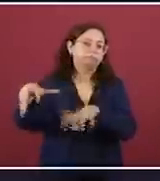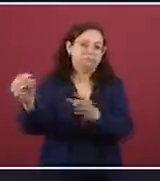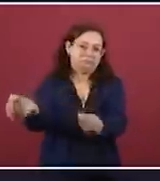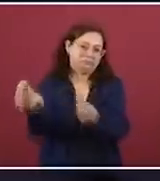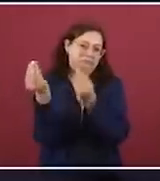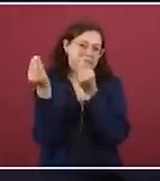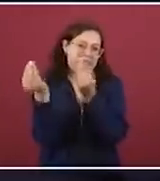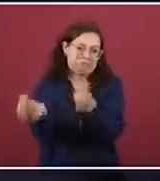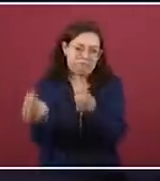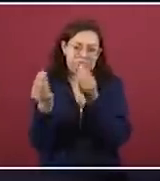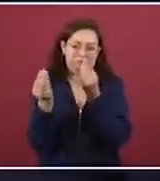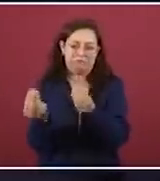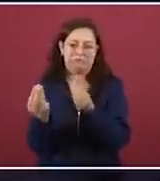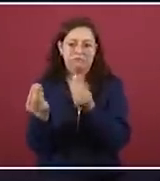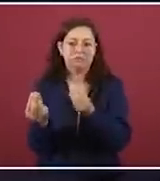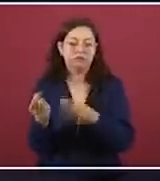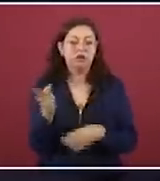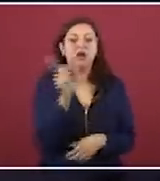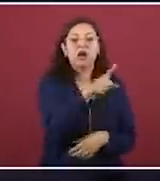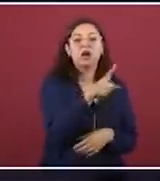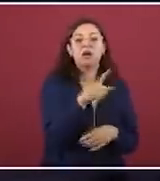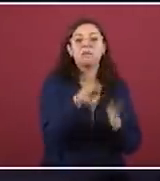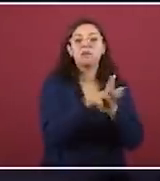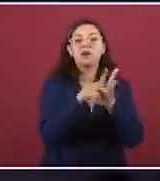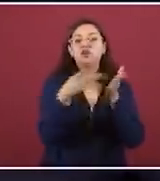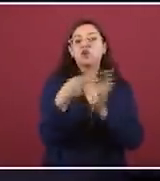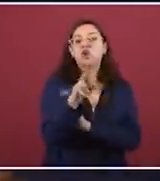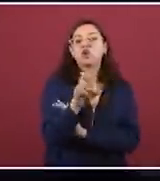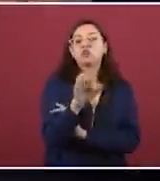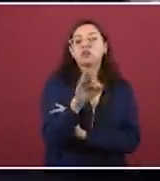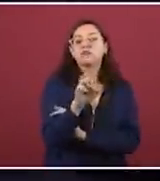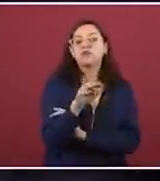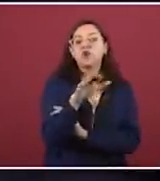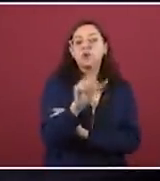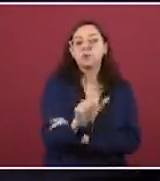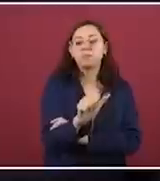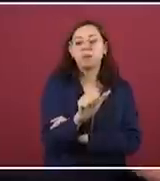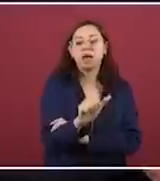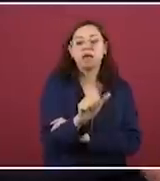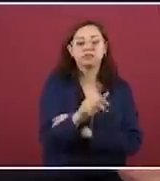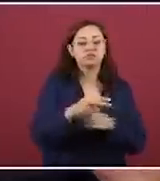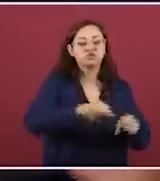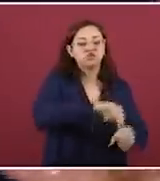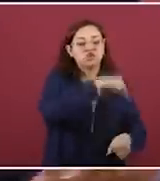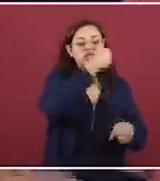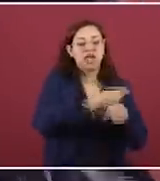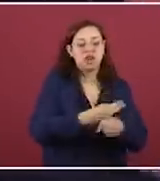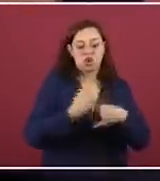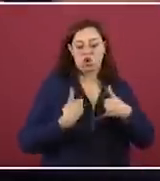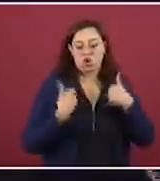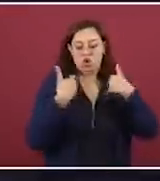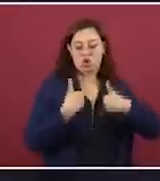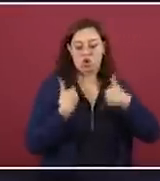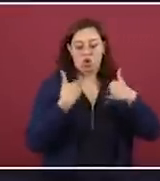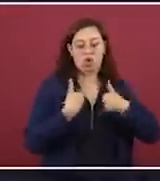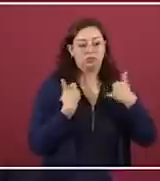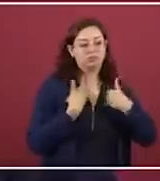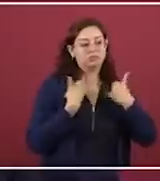a notarios públicos y a jóvenes y los desplegó en nuestra